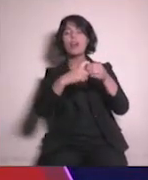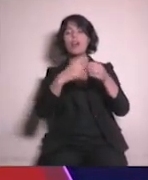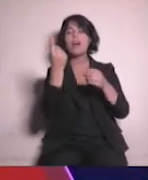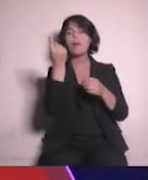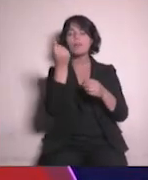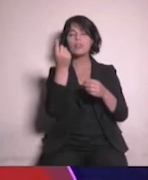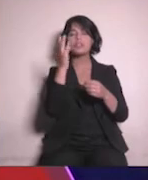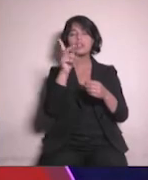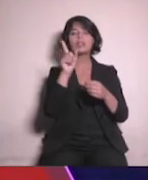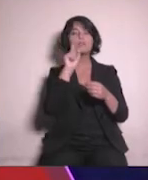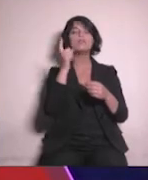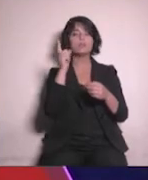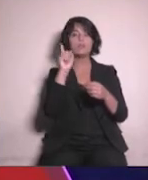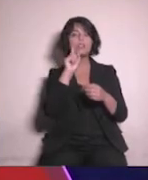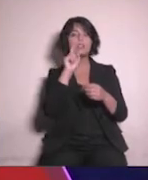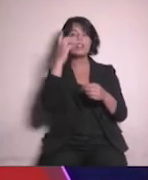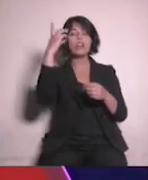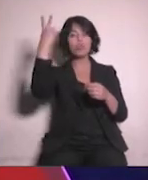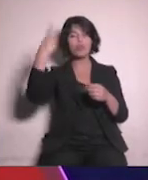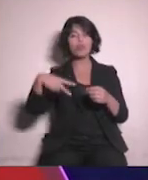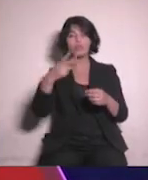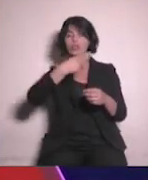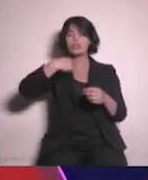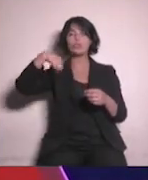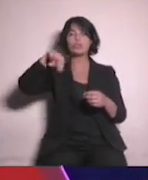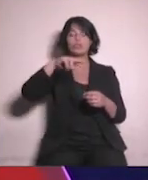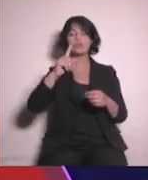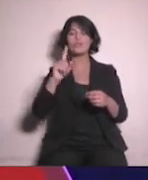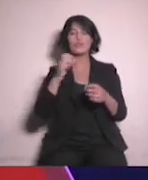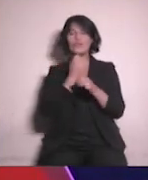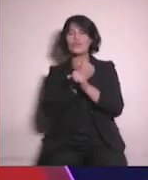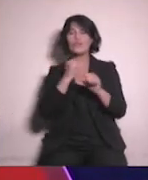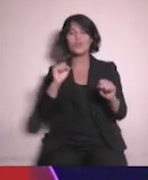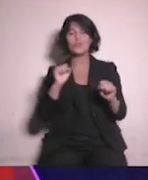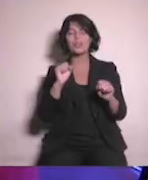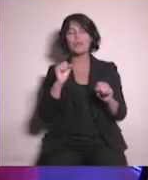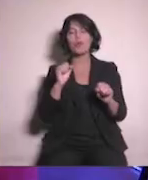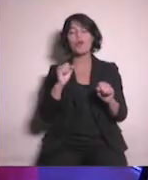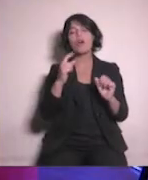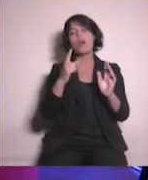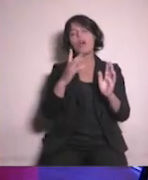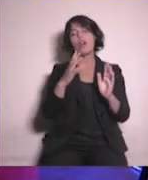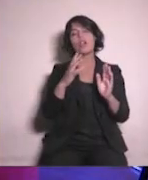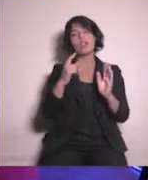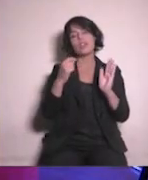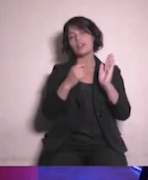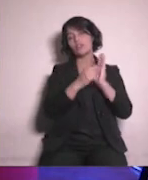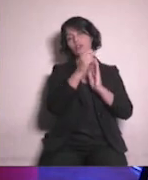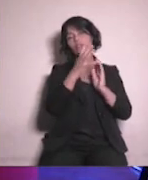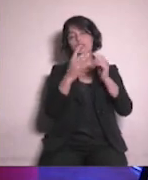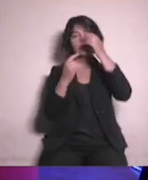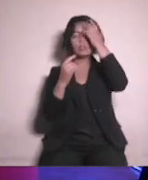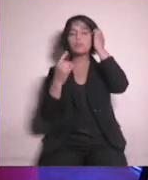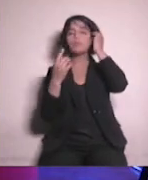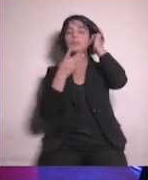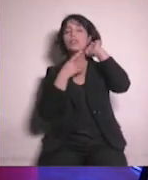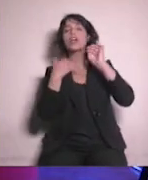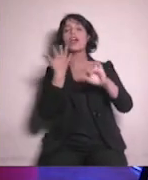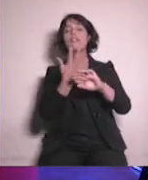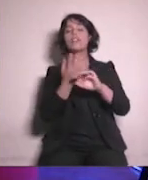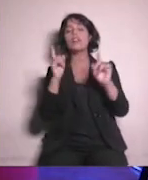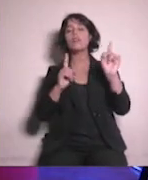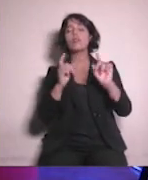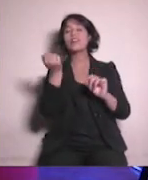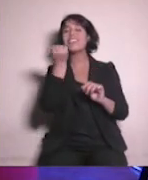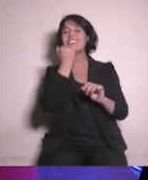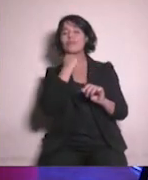dineros que tienen dueño y que nosotros no hemos tenido la capacidad de reconocerlo, producto de que ha venido con algún tipo de error, producto de que